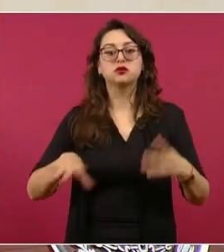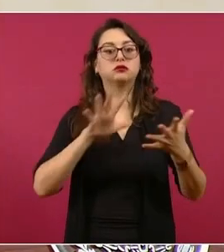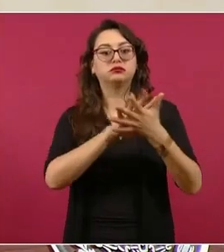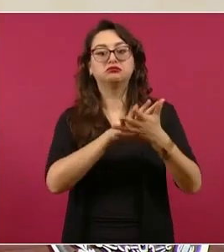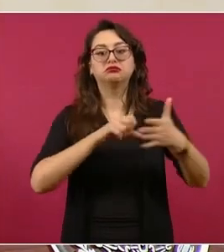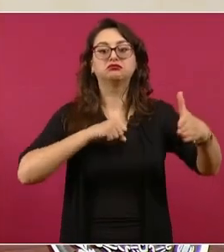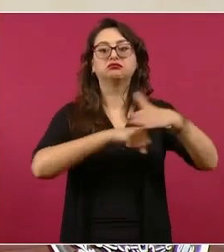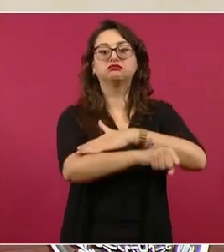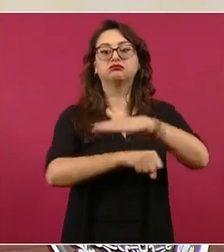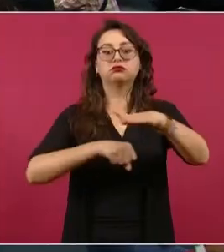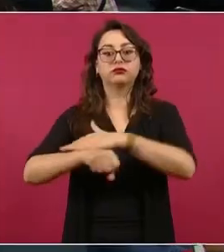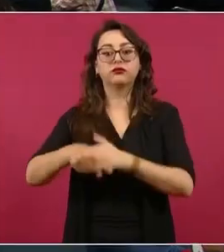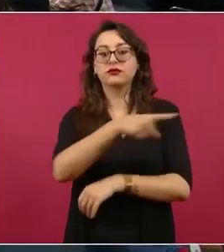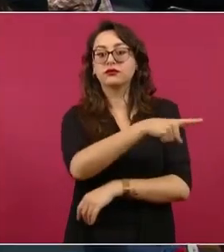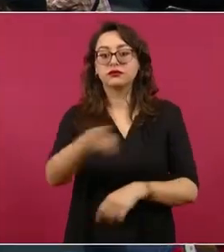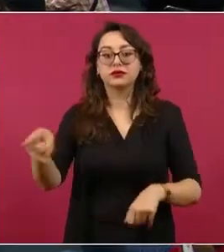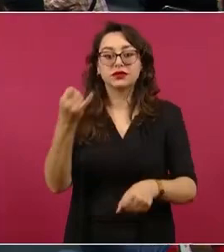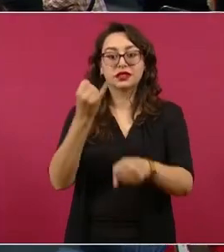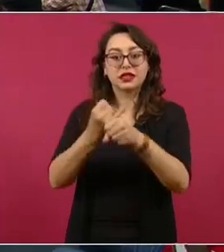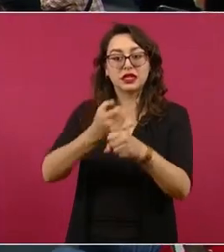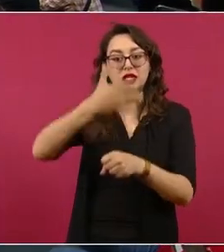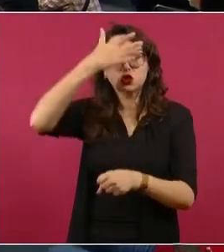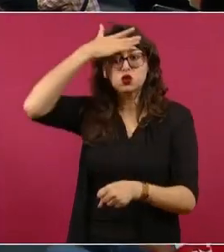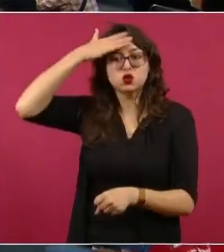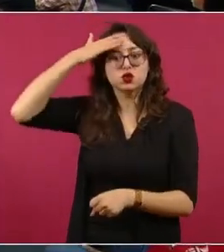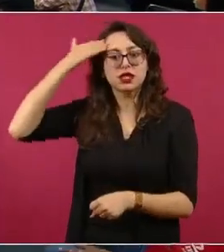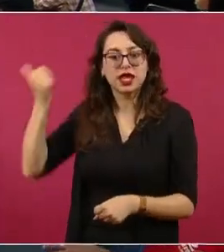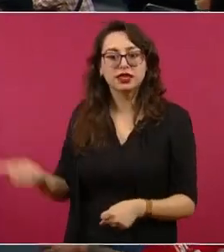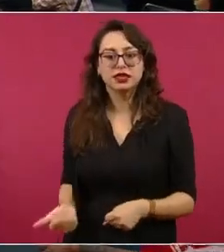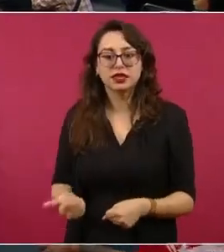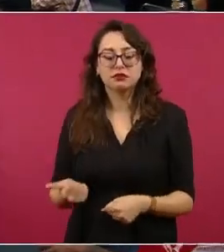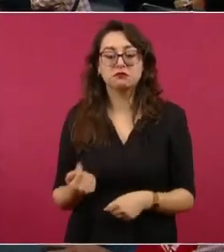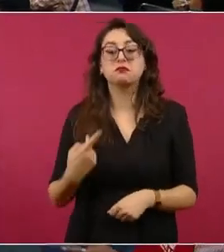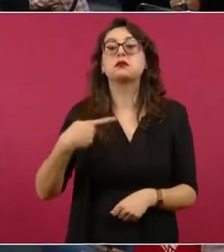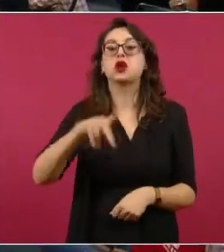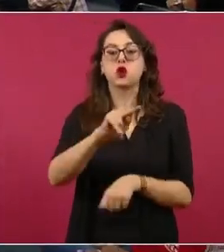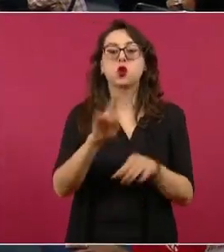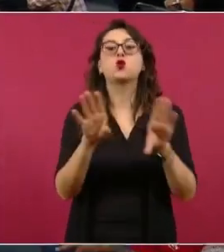porque antes había tortura en México.